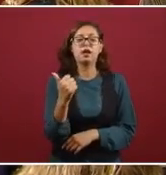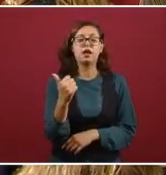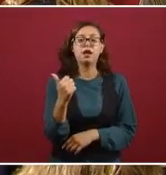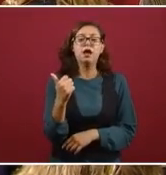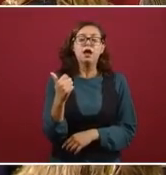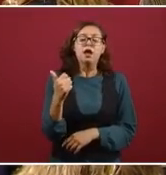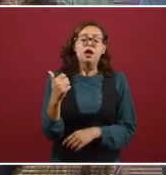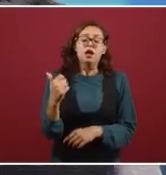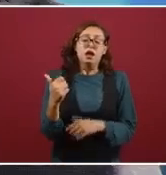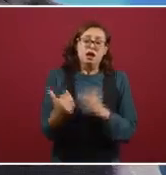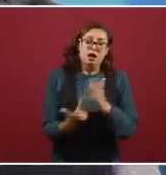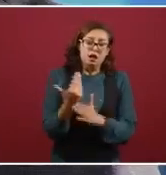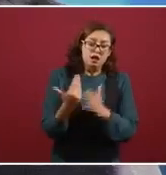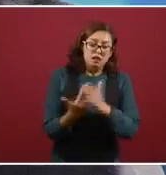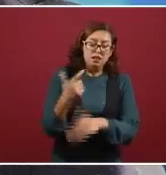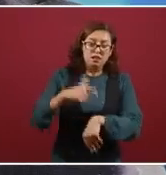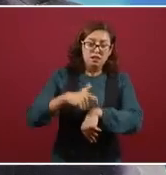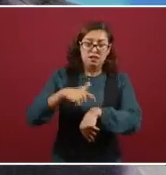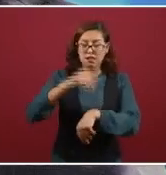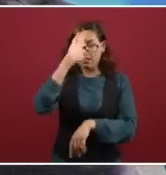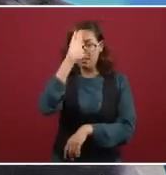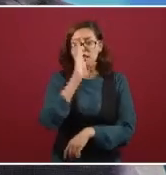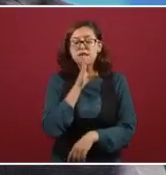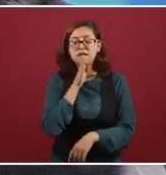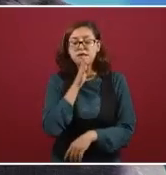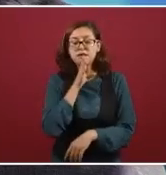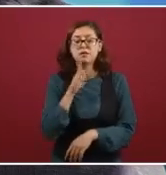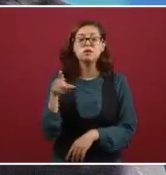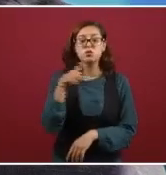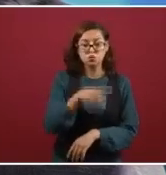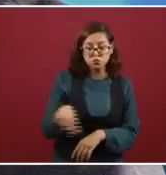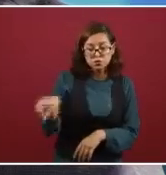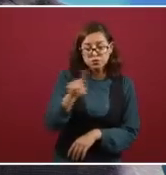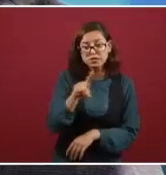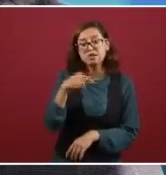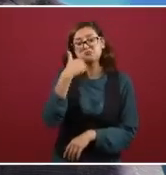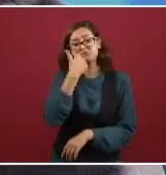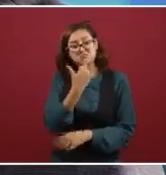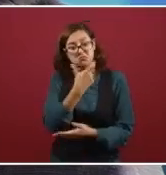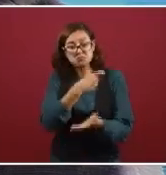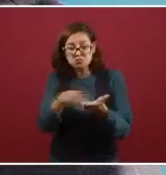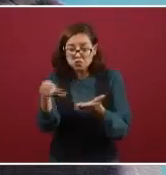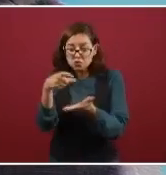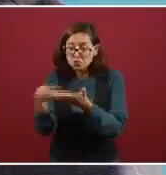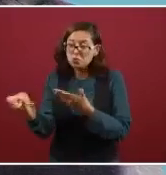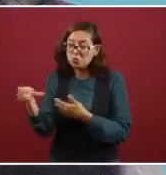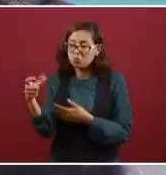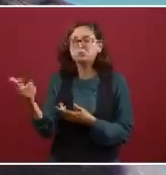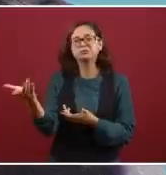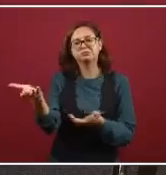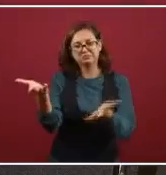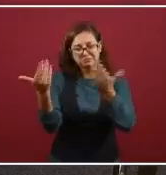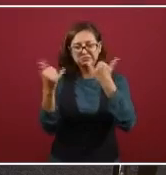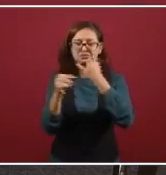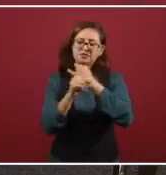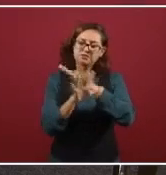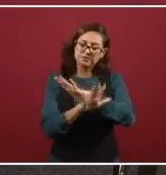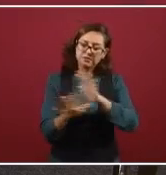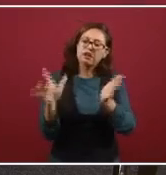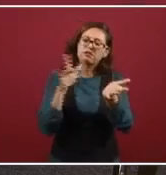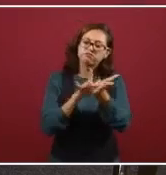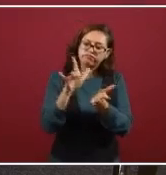favor el apoyo de la ciudadanía, de quien tenga bien la adquisición de dichos muebles, sobre todo la casa. Solicitamos el apoyo,